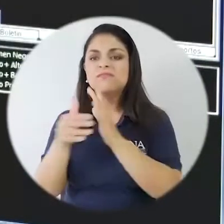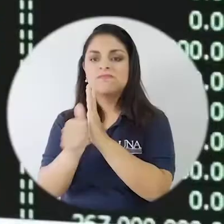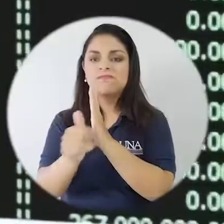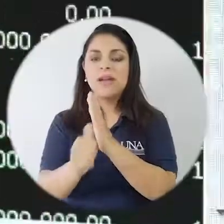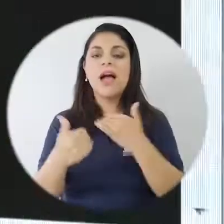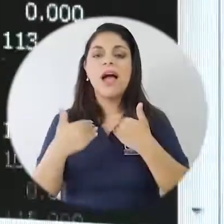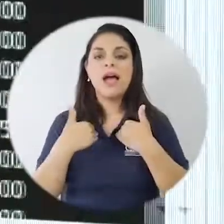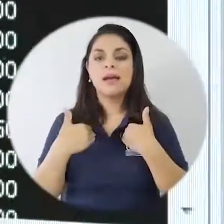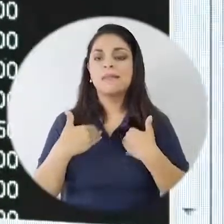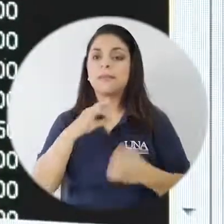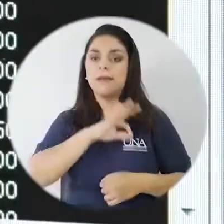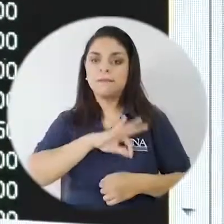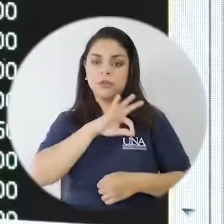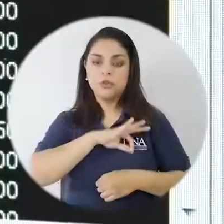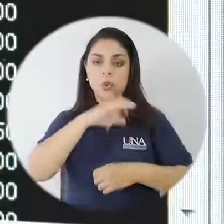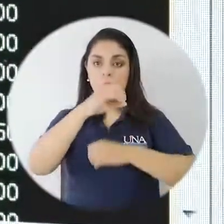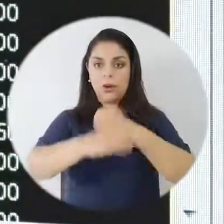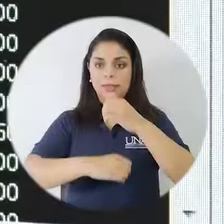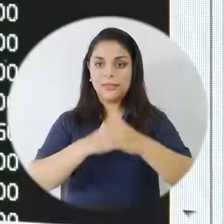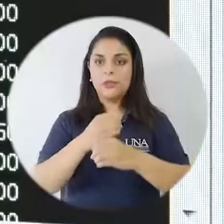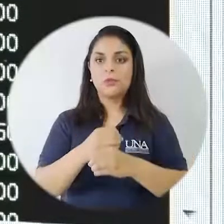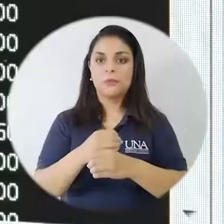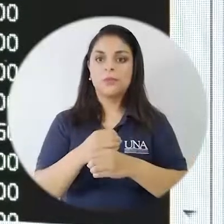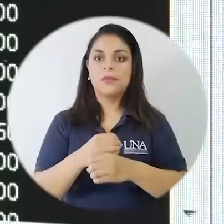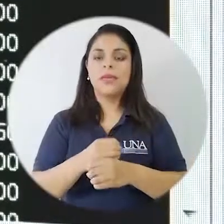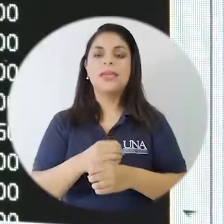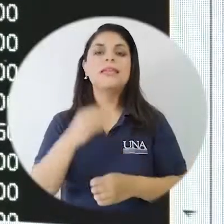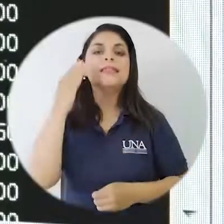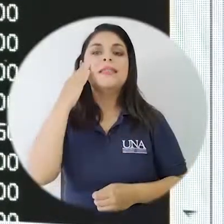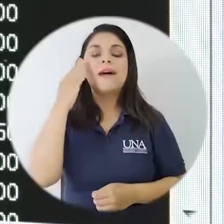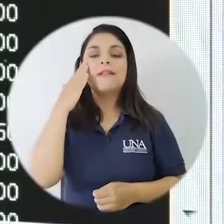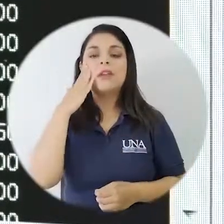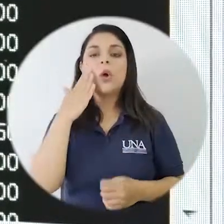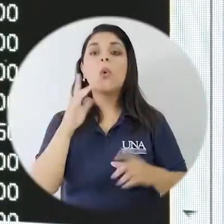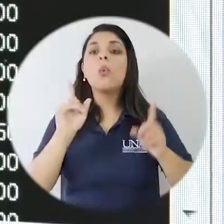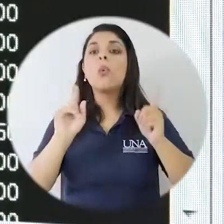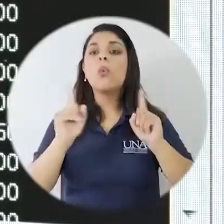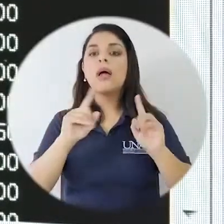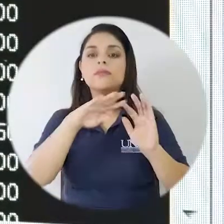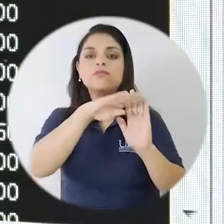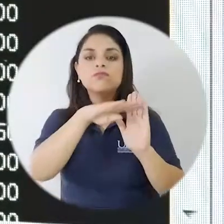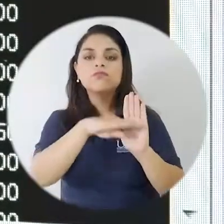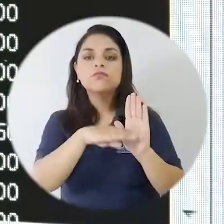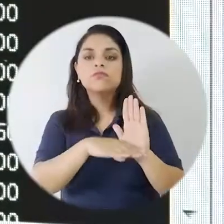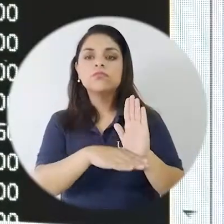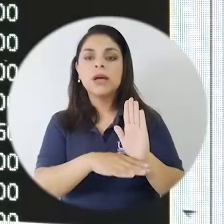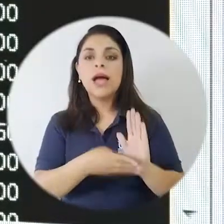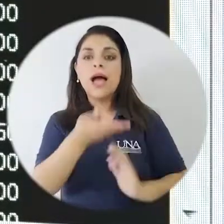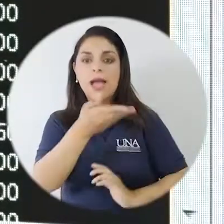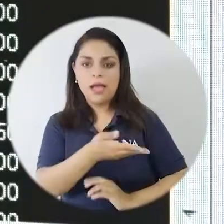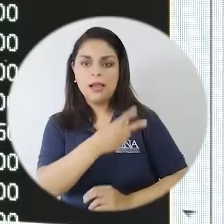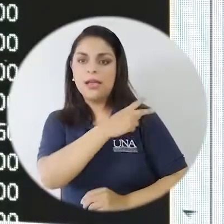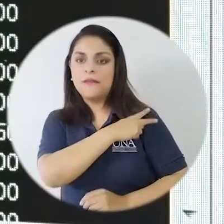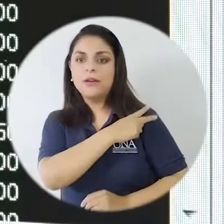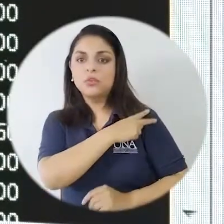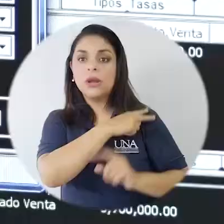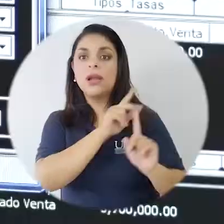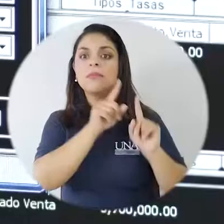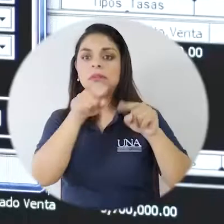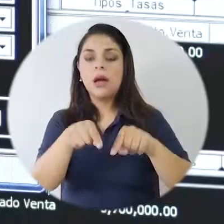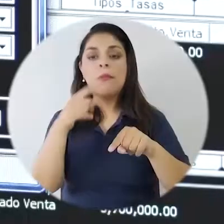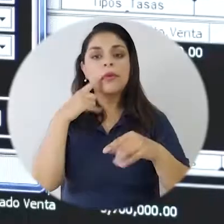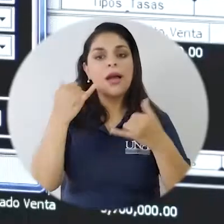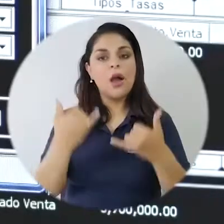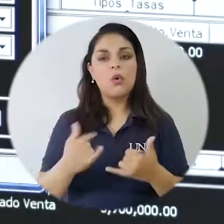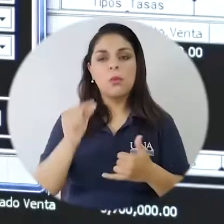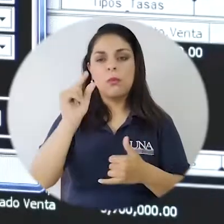implica repensar también las pautas con las cuales era jefatura en la presencialidad, porque son relativamente distintas,